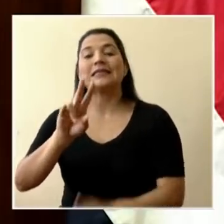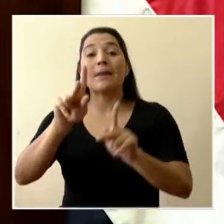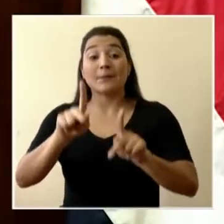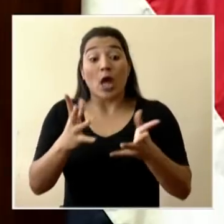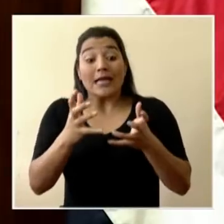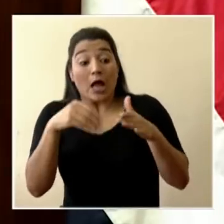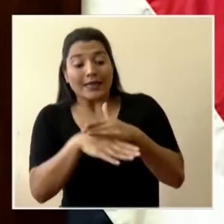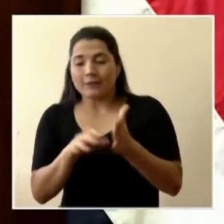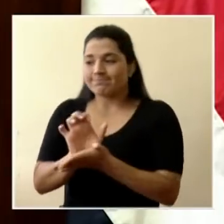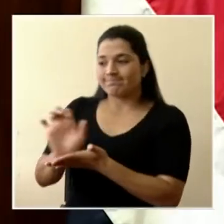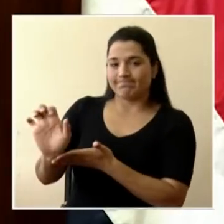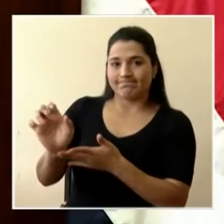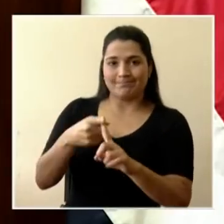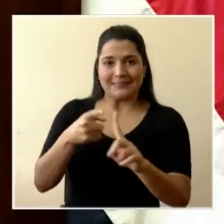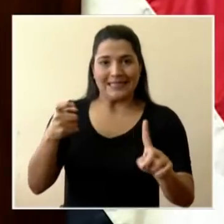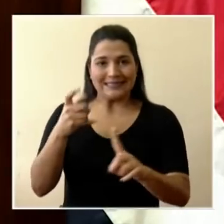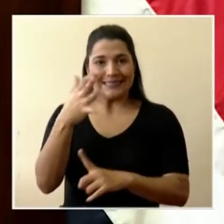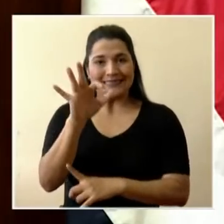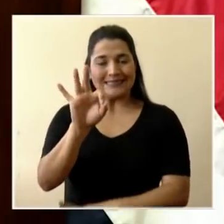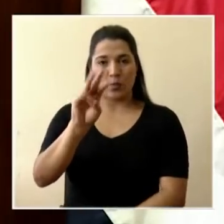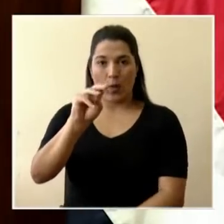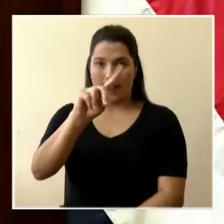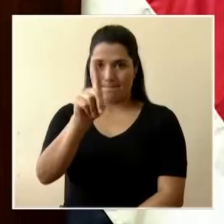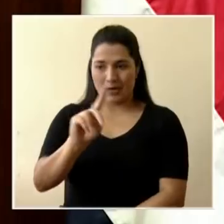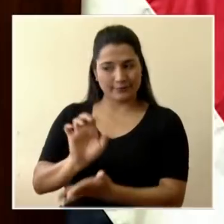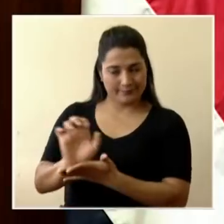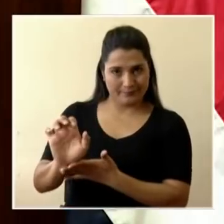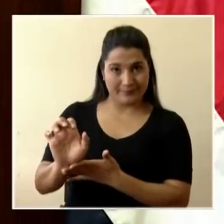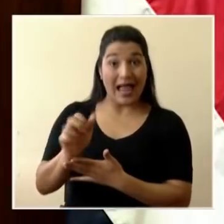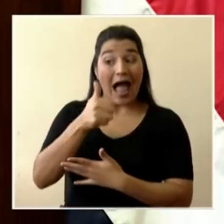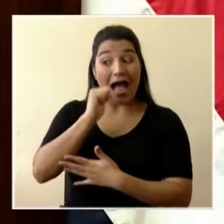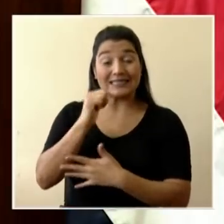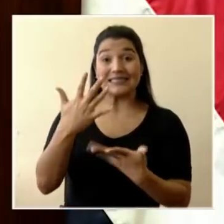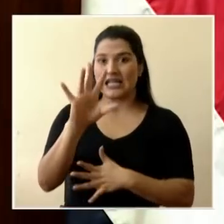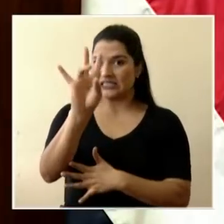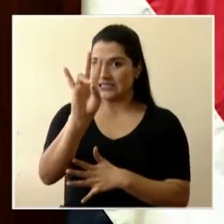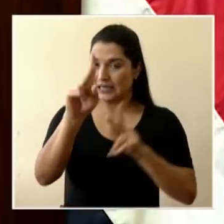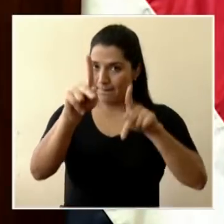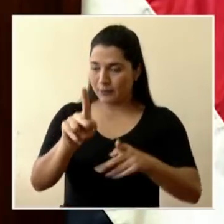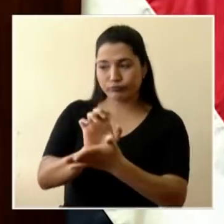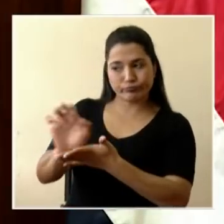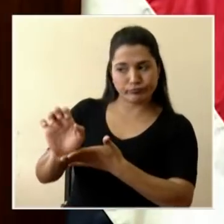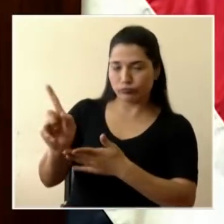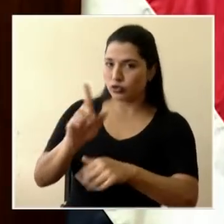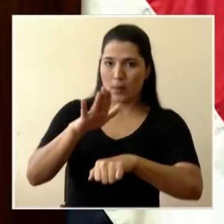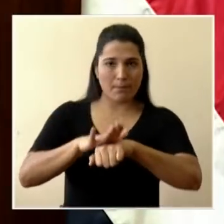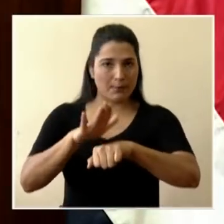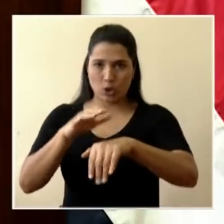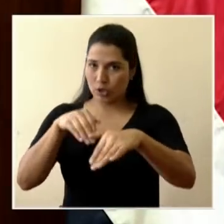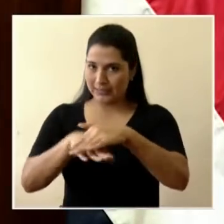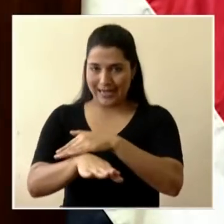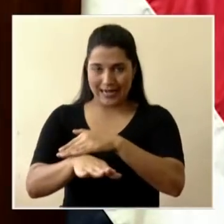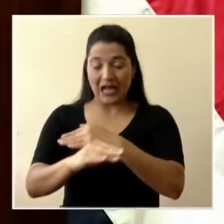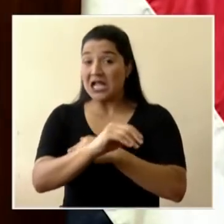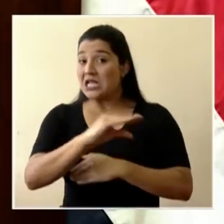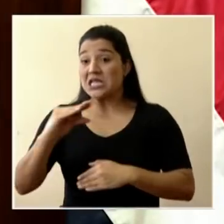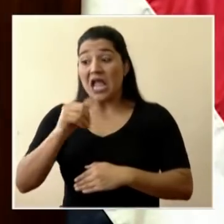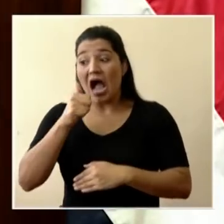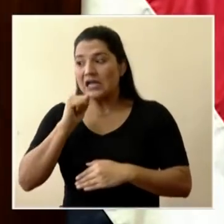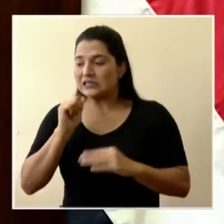19 del mes anterior. El día de ayer se dieron 7 rechazos y prácticamente, o ayer no se dieron